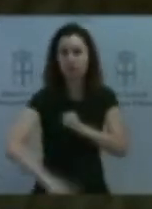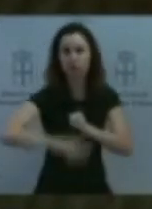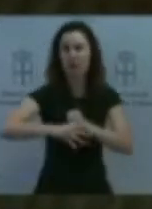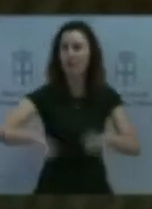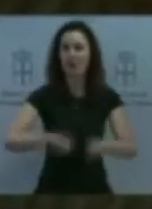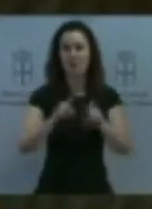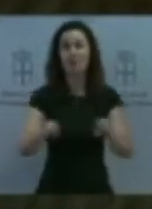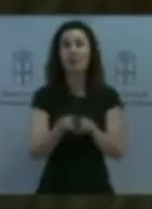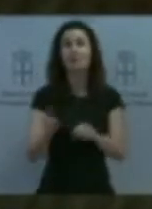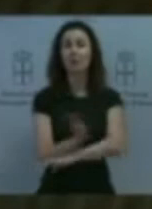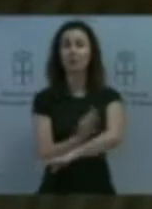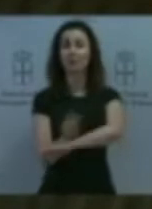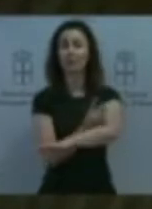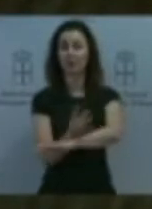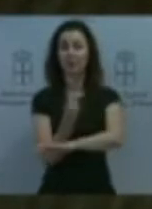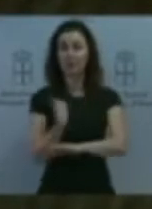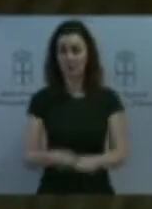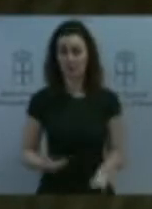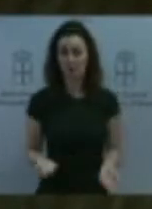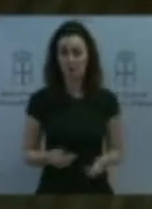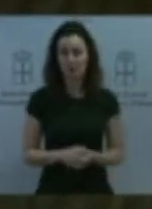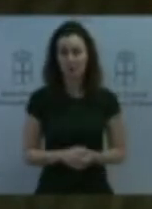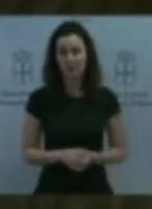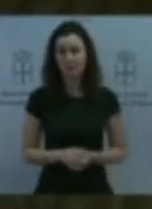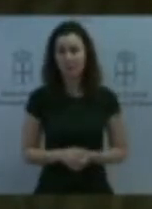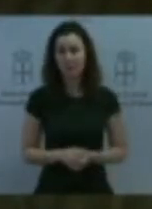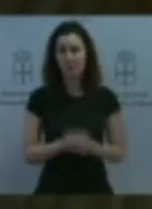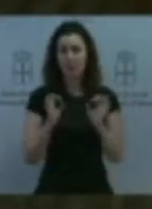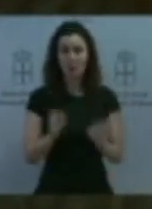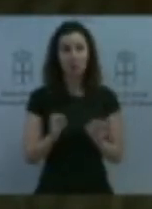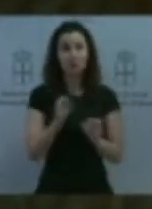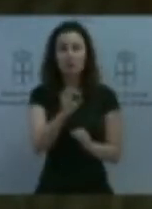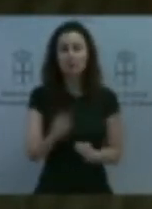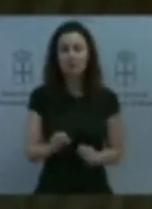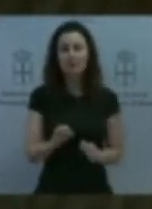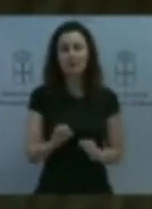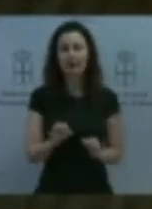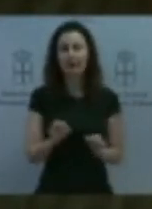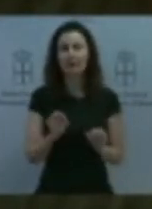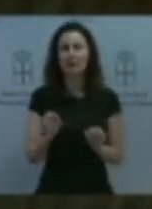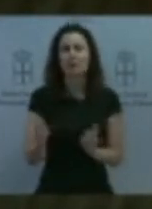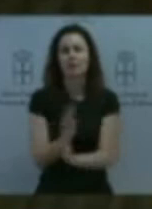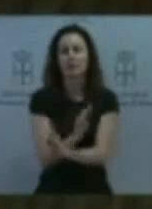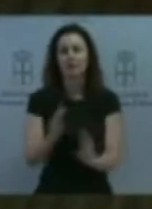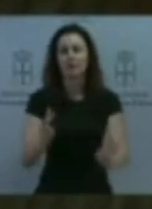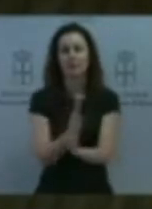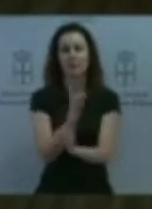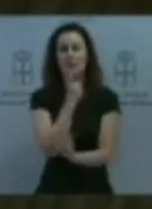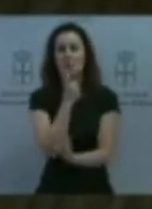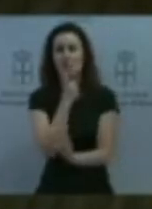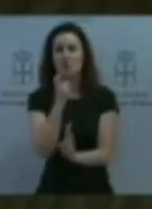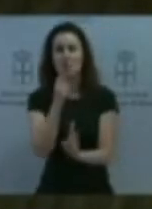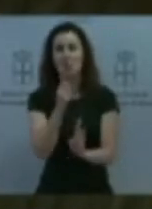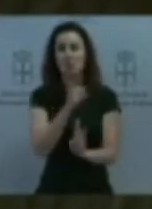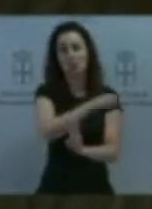También nos indican que los campos que tenían un bajo porcentaje de colonización por ocle y que no eran frecuentados por los buceadores, por no ser rentables, mantienen esa